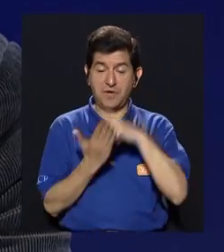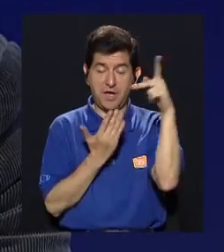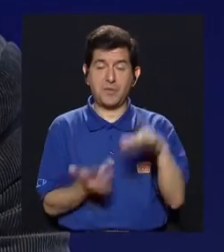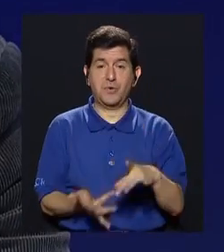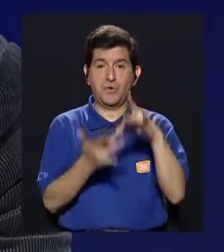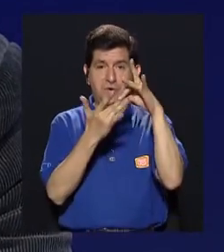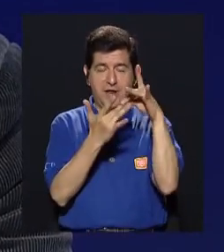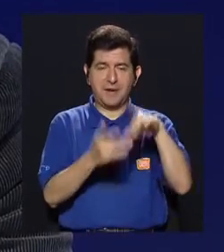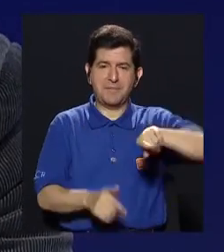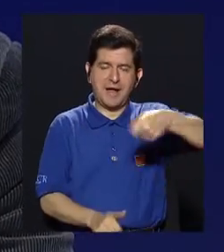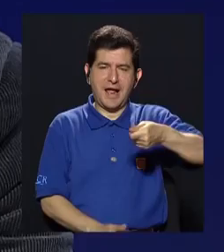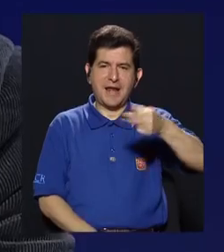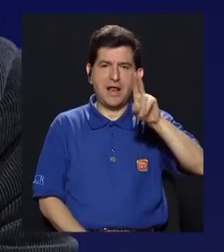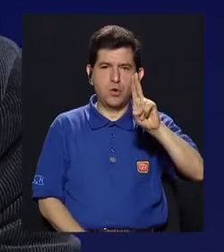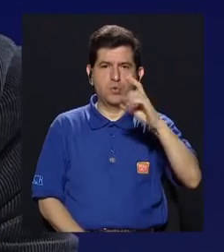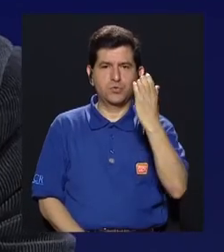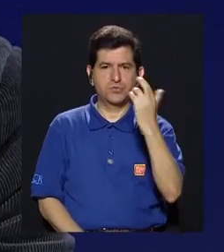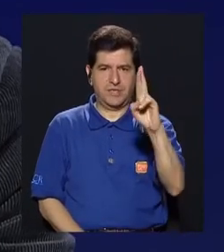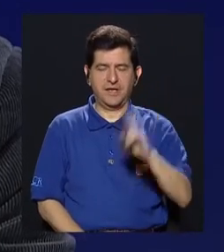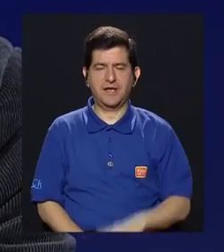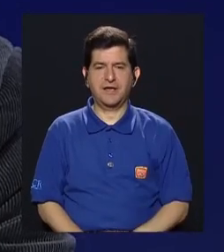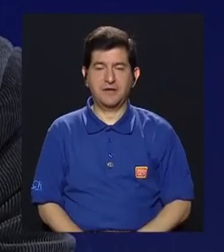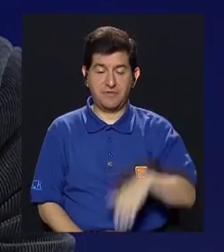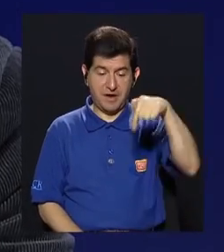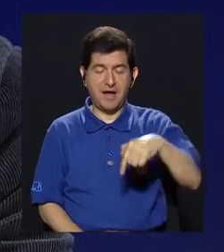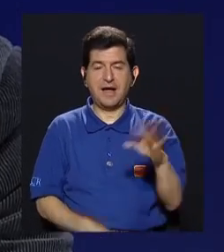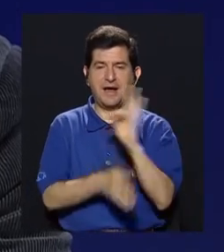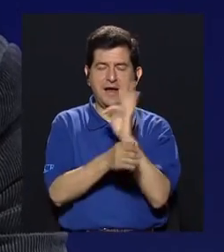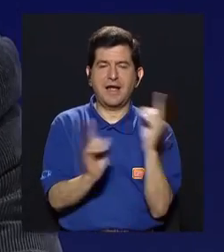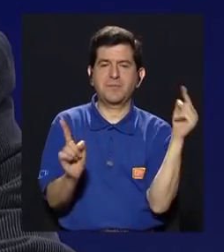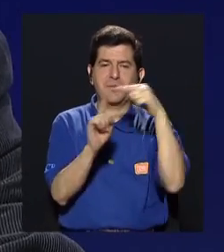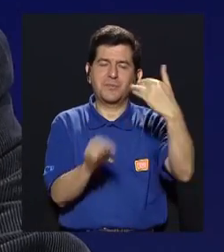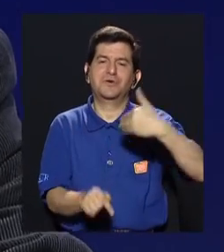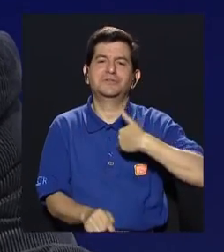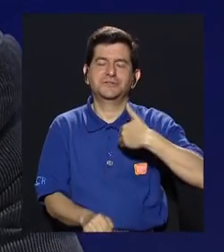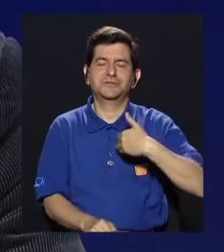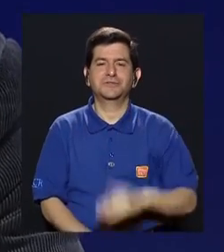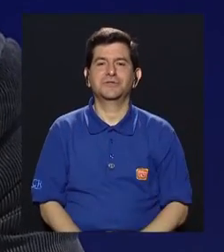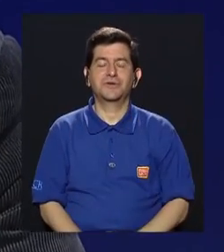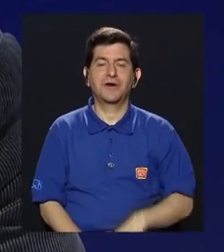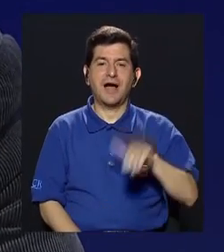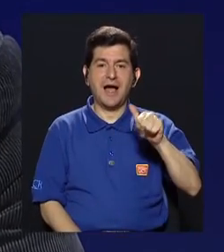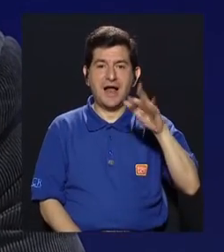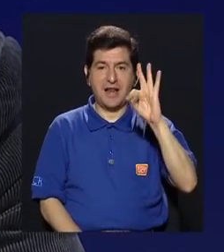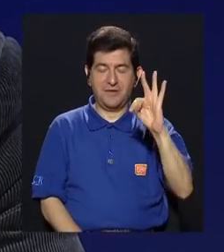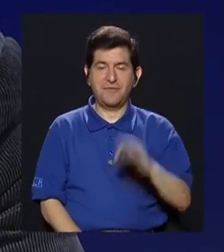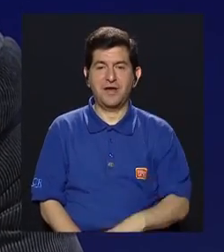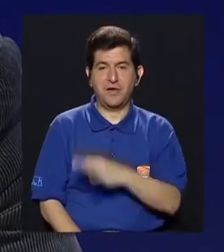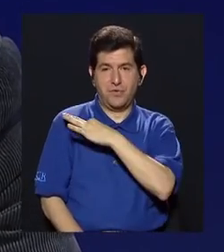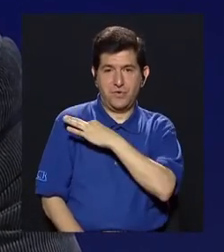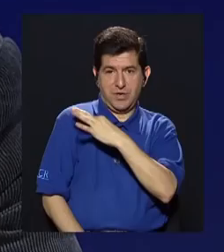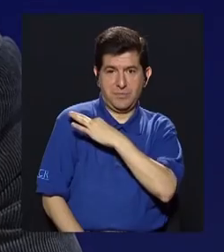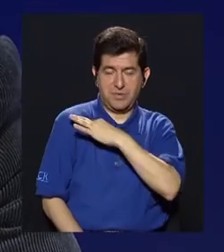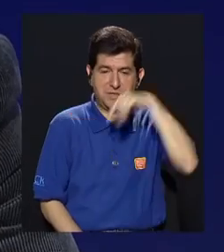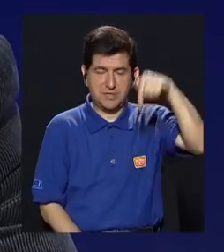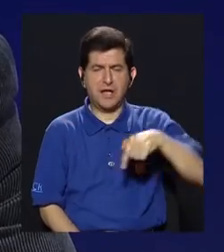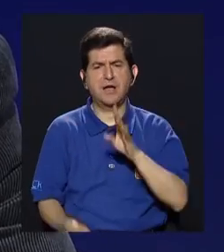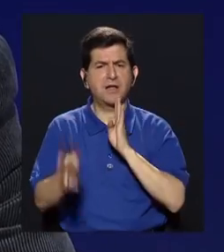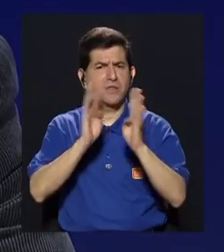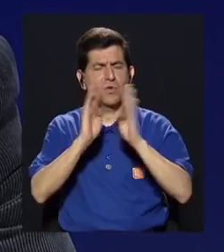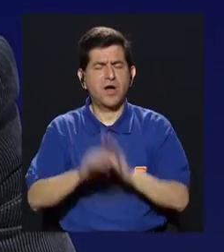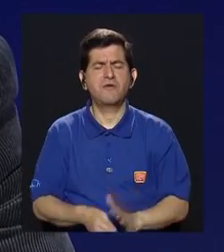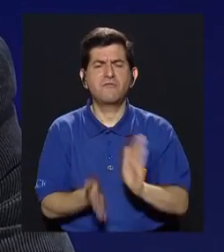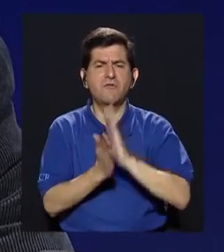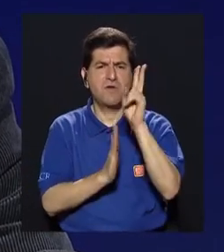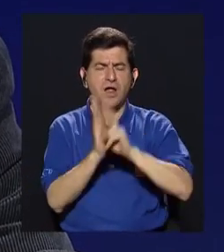usted está viendo un programa especial del canal user en donde hacemos televisión con sentido álvaro torres es nuestro invitado de hoy